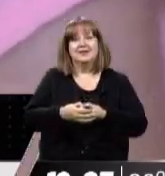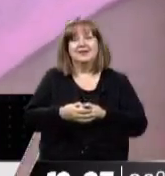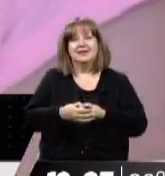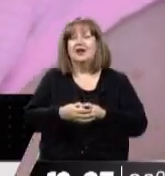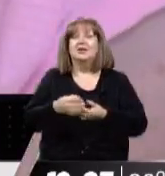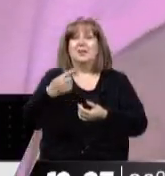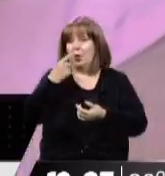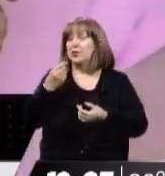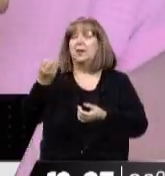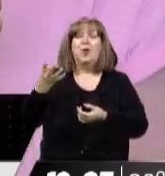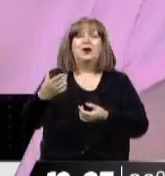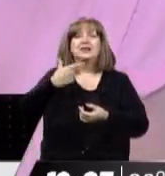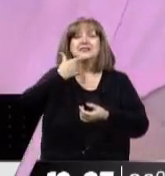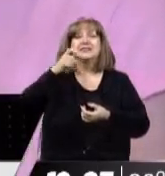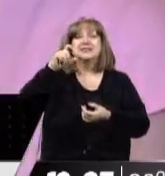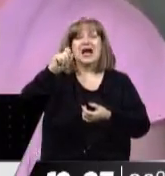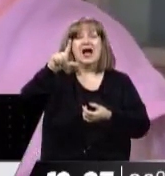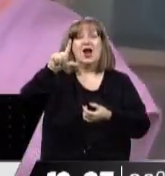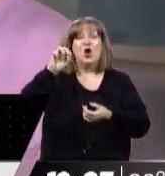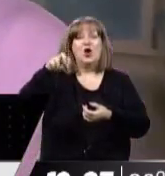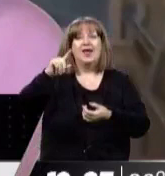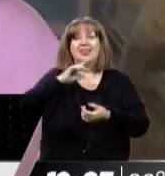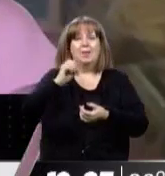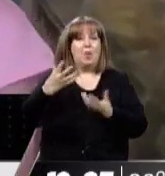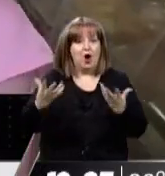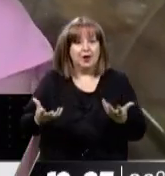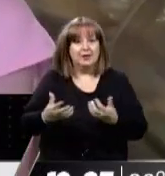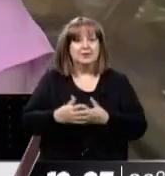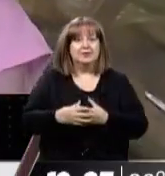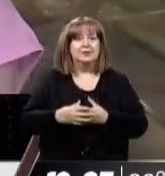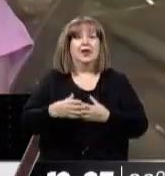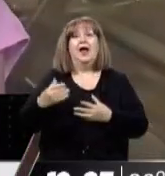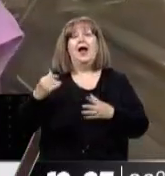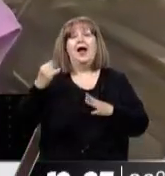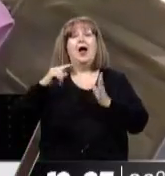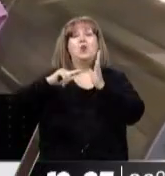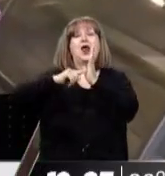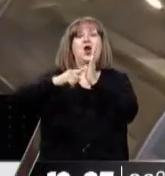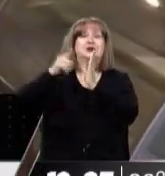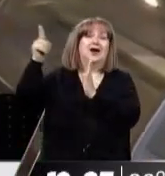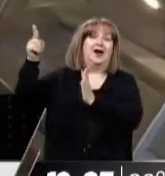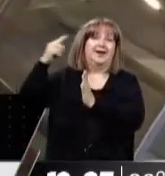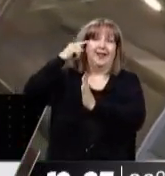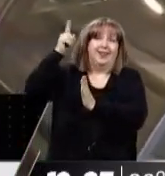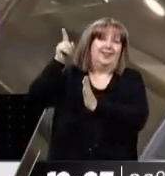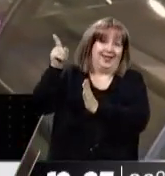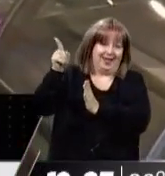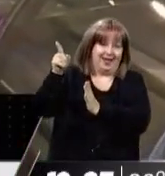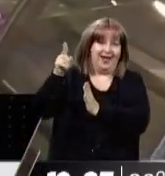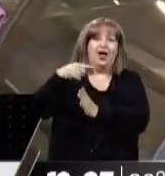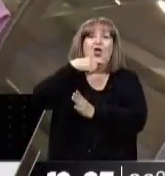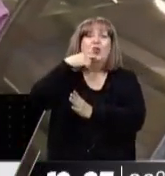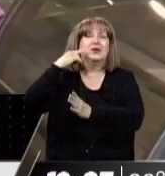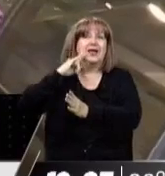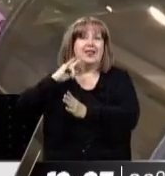Bueno, ¿cómo surgió el nombre La Escaloneta? Eso fue una creación de los heladeros artesanales en Buenos Aires, que el dulce de